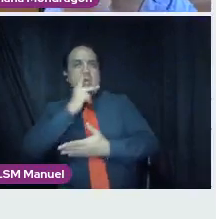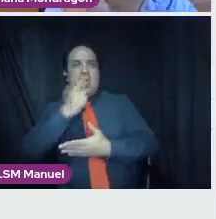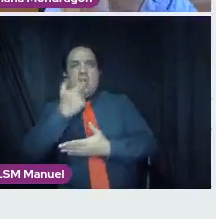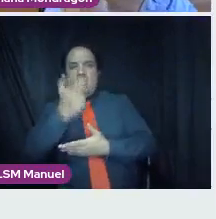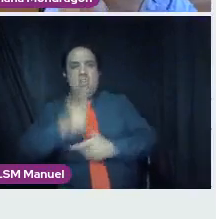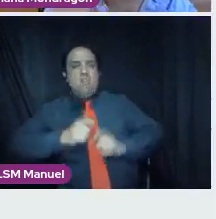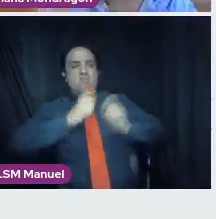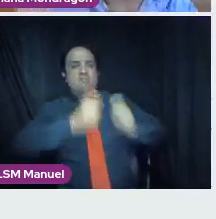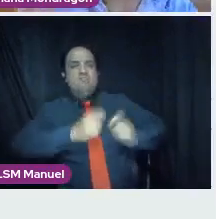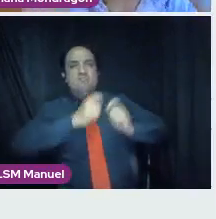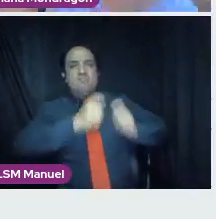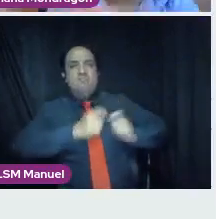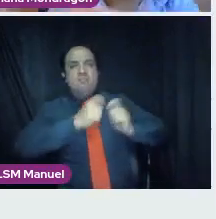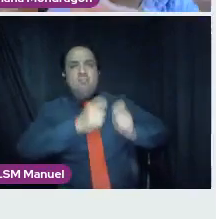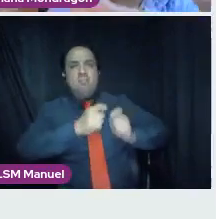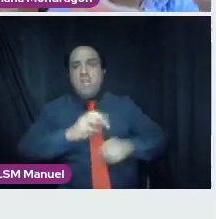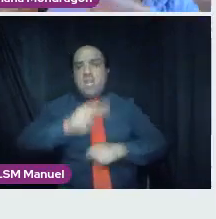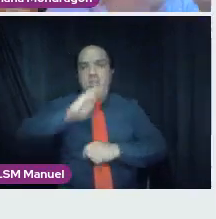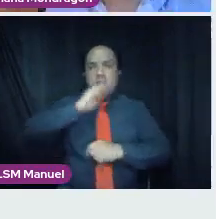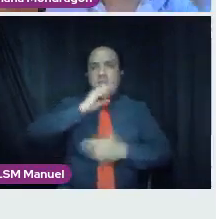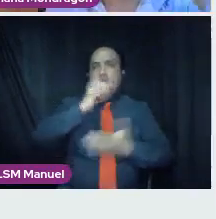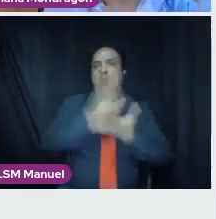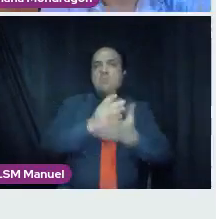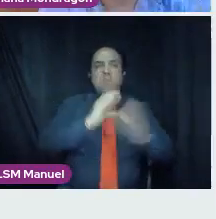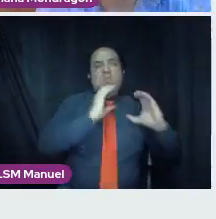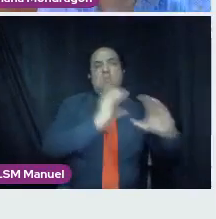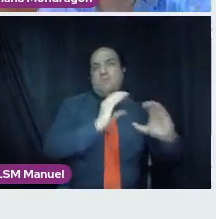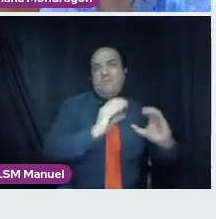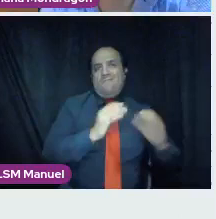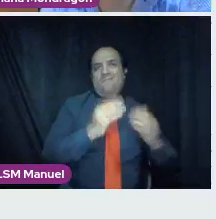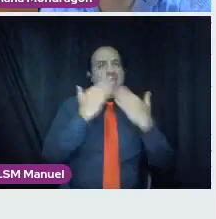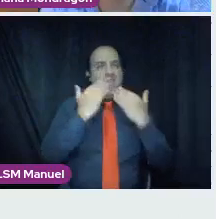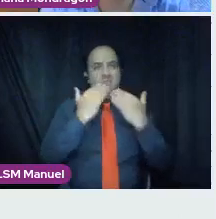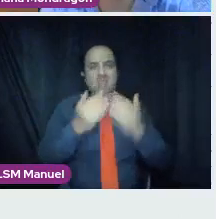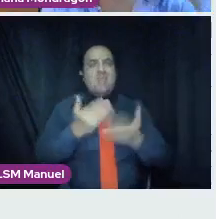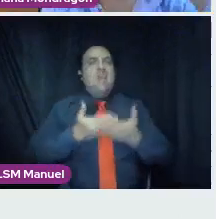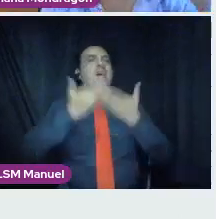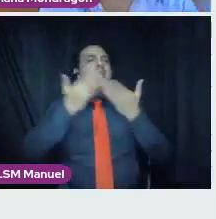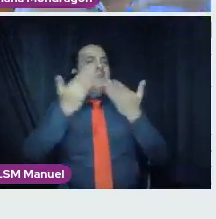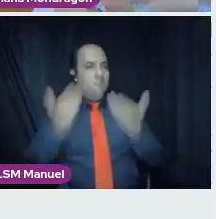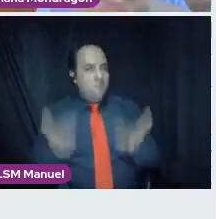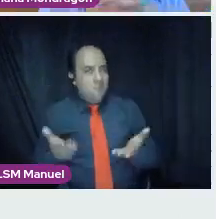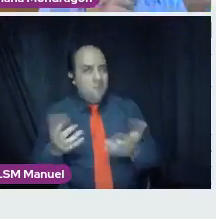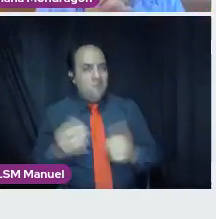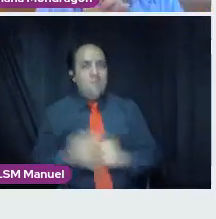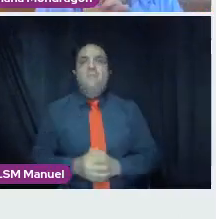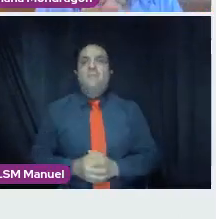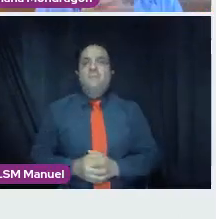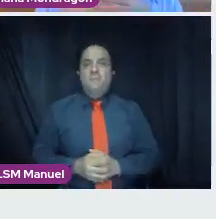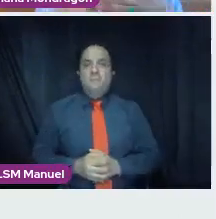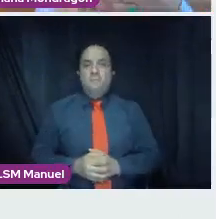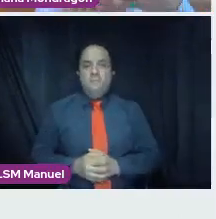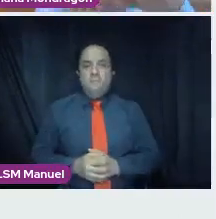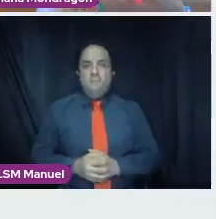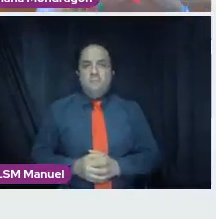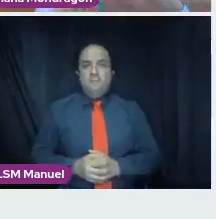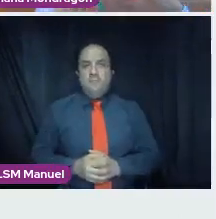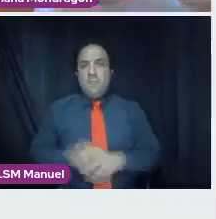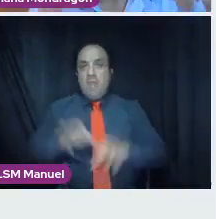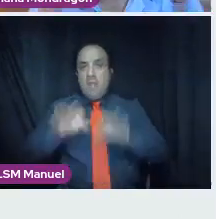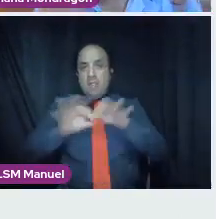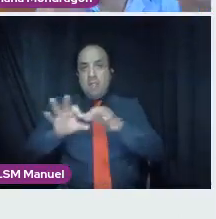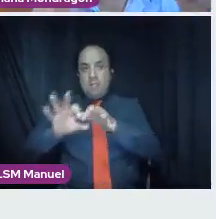la parte económica y la mamá era quien cuidaba, sino ahora está este trabajo en